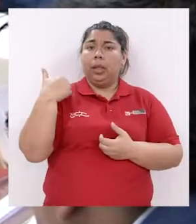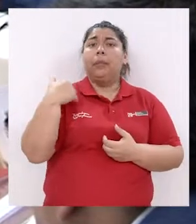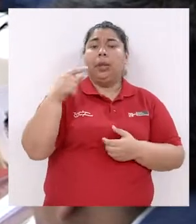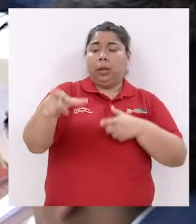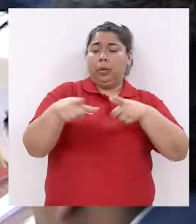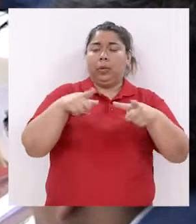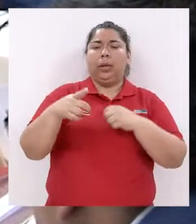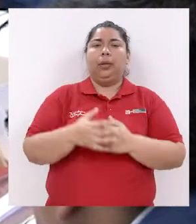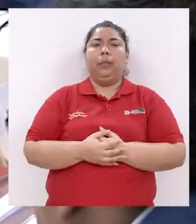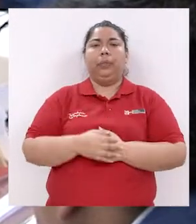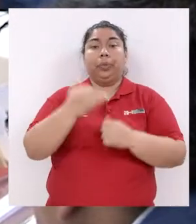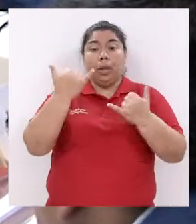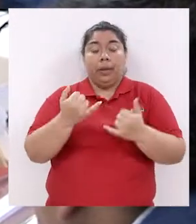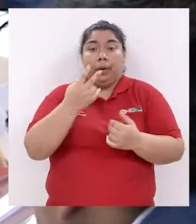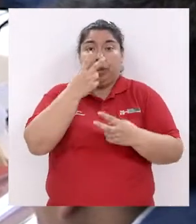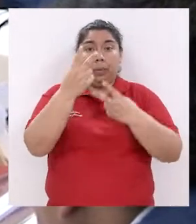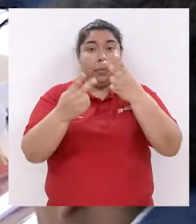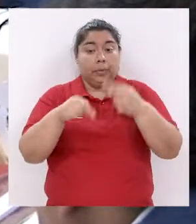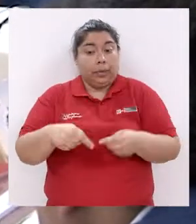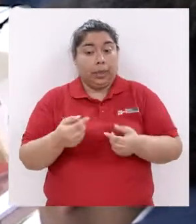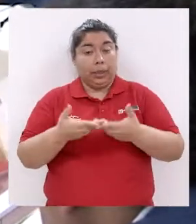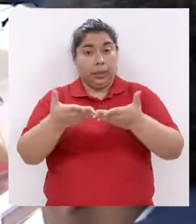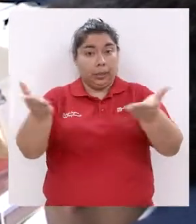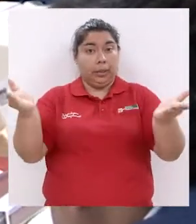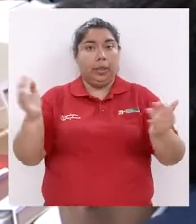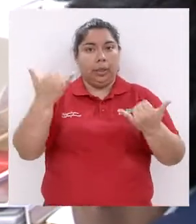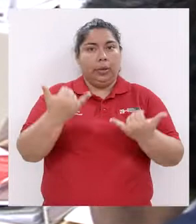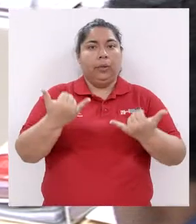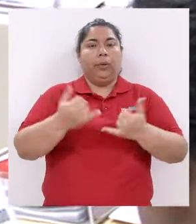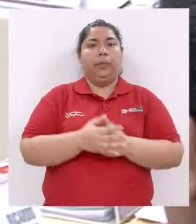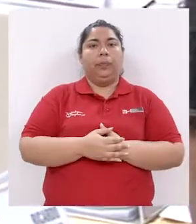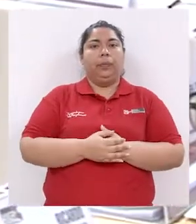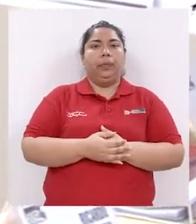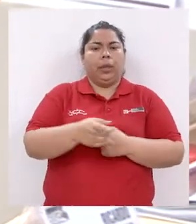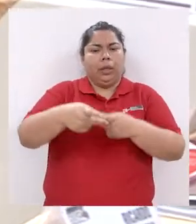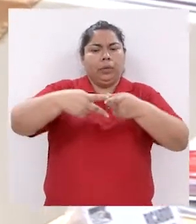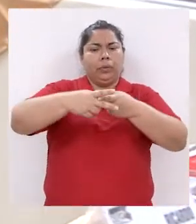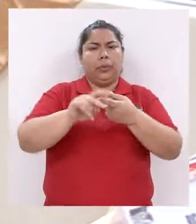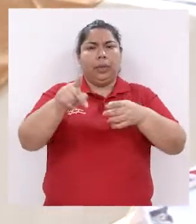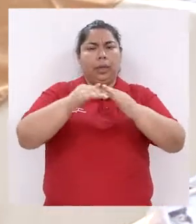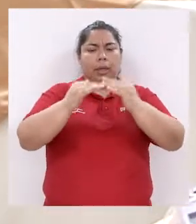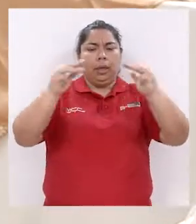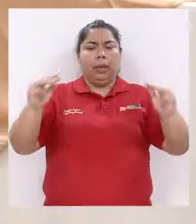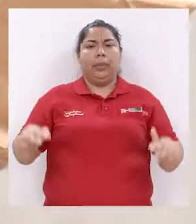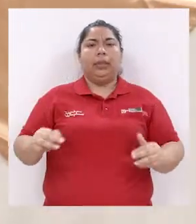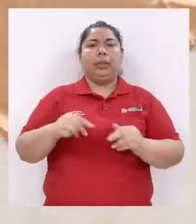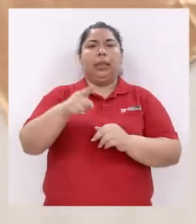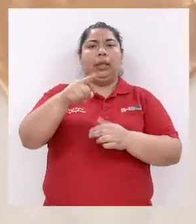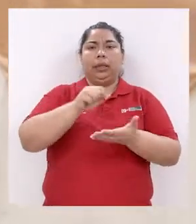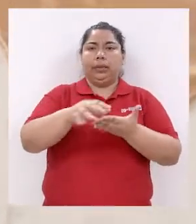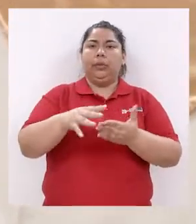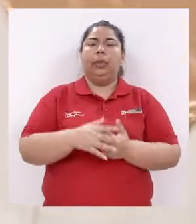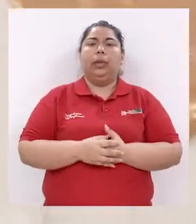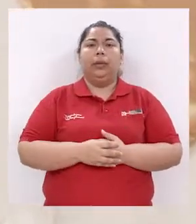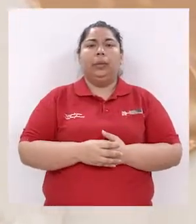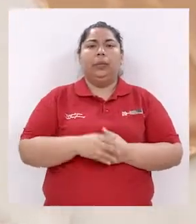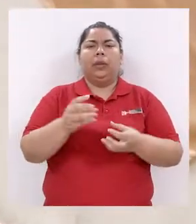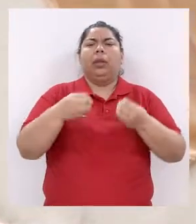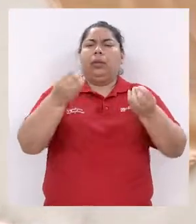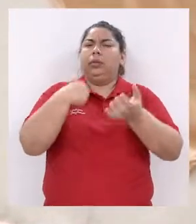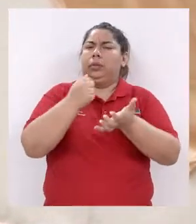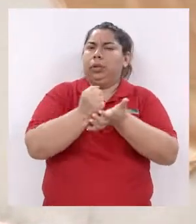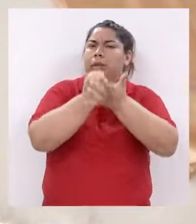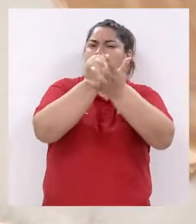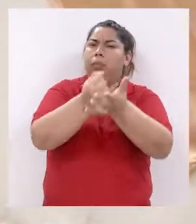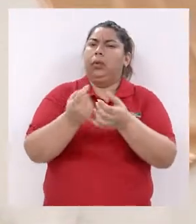a nivel local. Lo que vamos a instalar el día de hoy es justamente la Mesa Nacional que nos